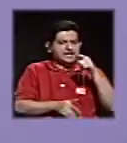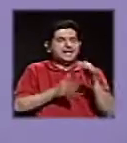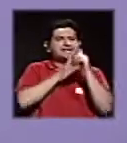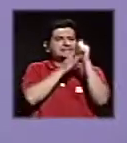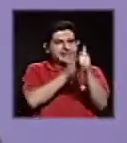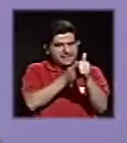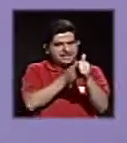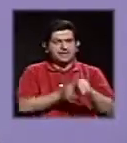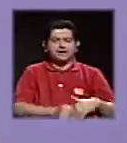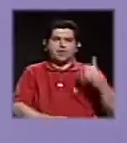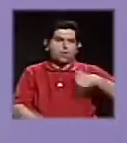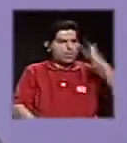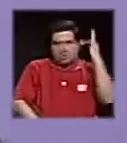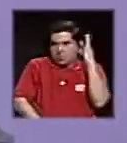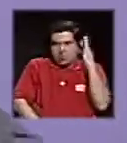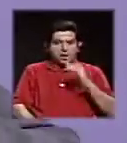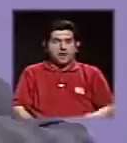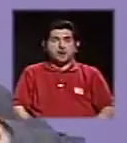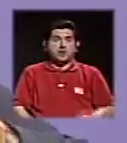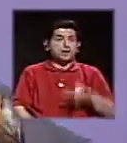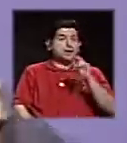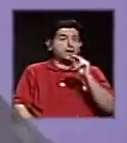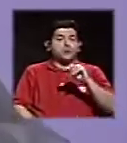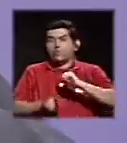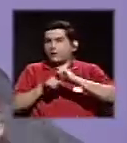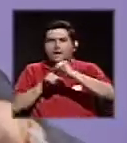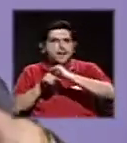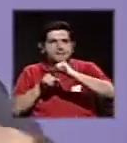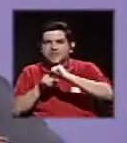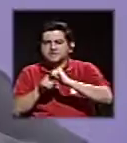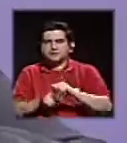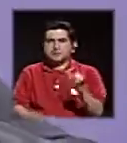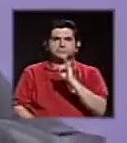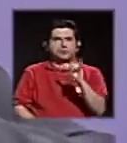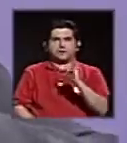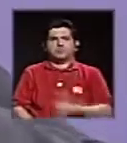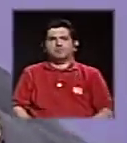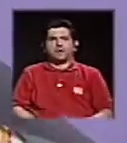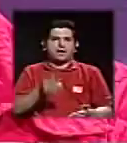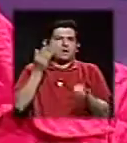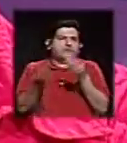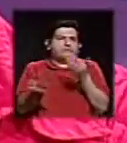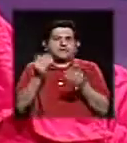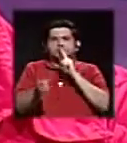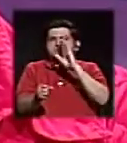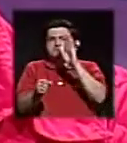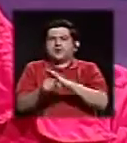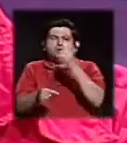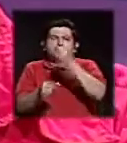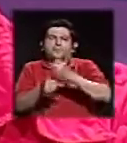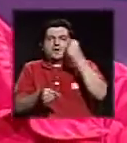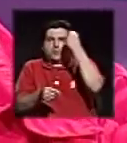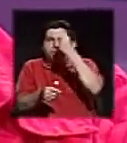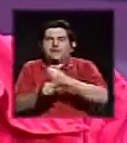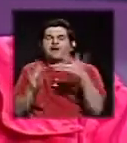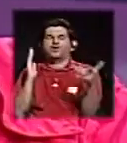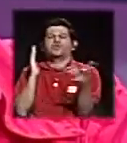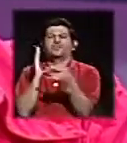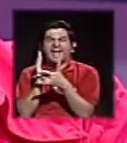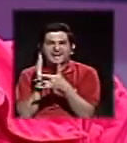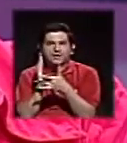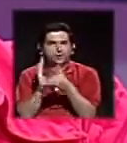líder a salir a esa política a que sea una capacitación como si fuese para cumplir un puesto técnico